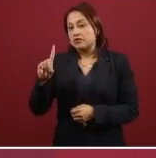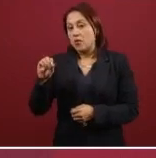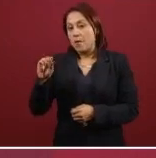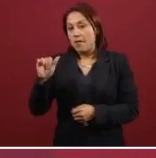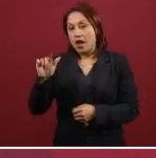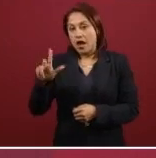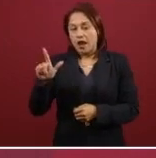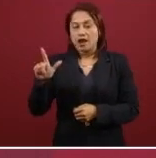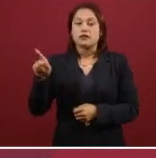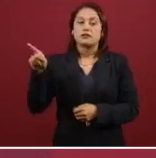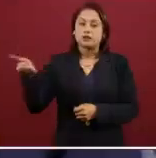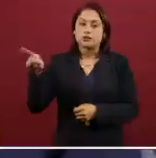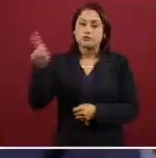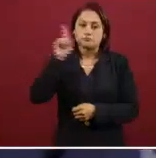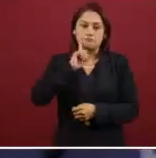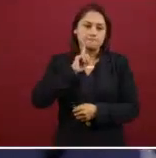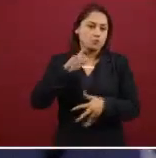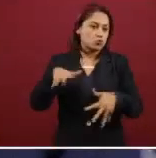recta,